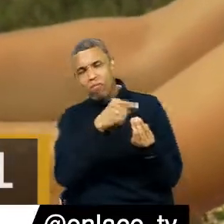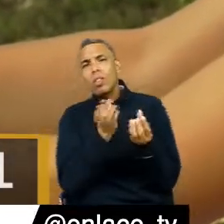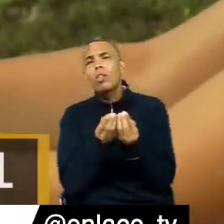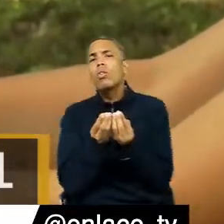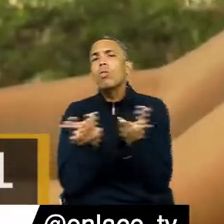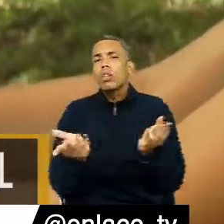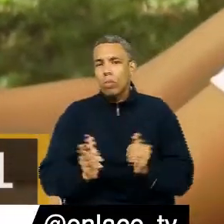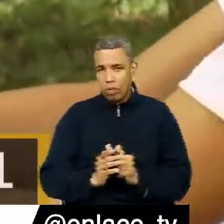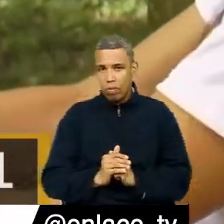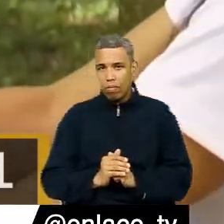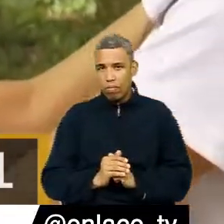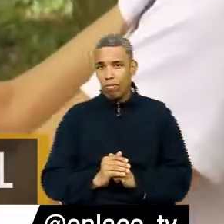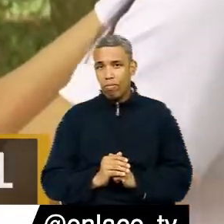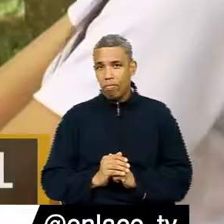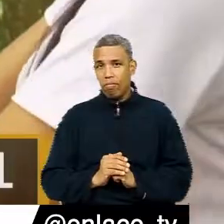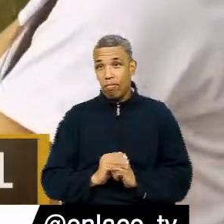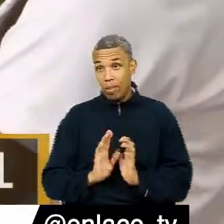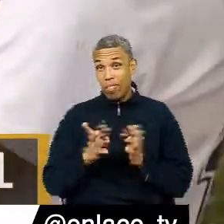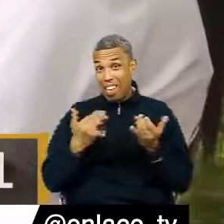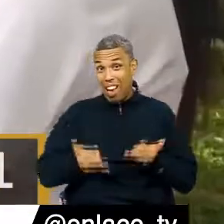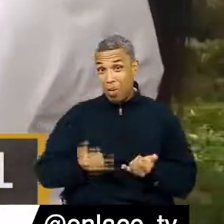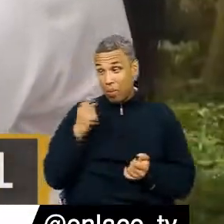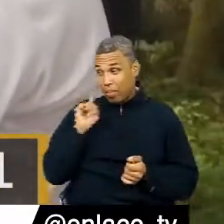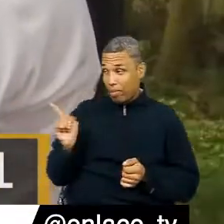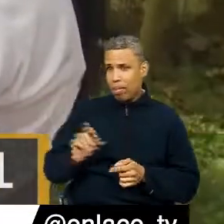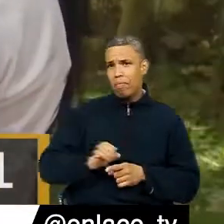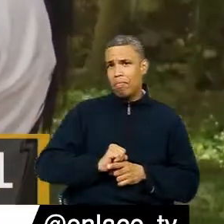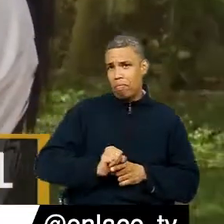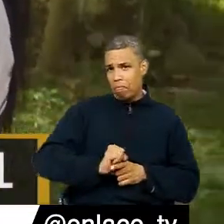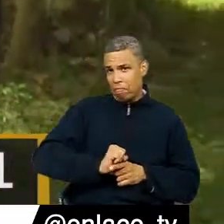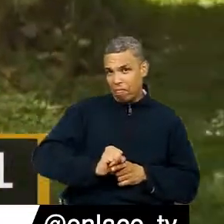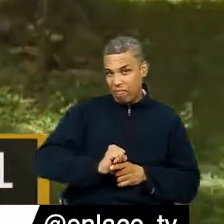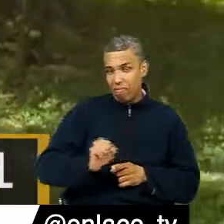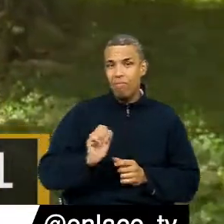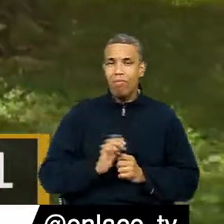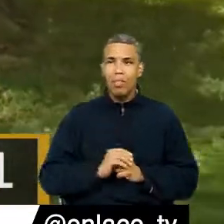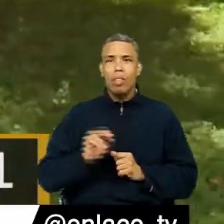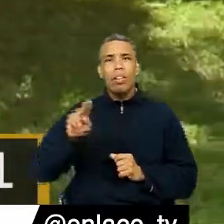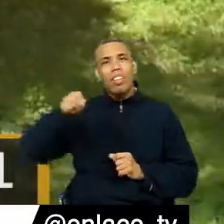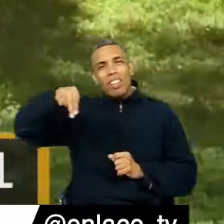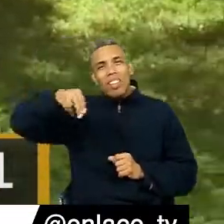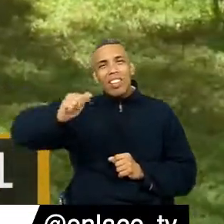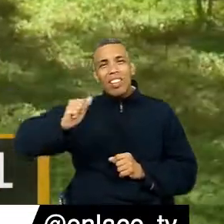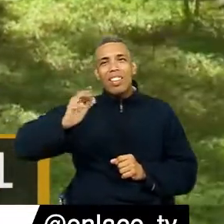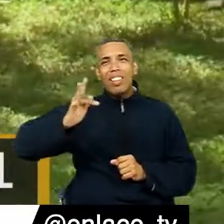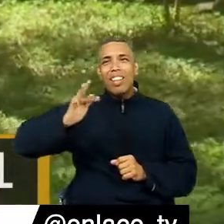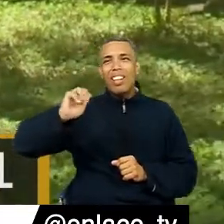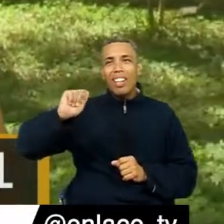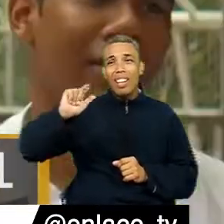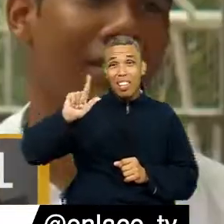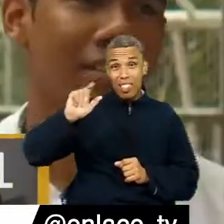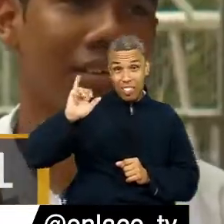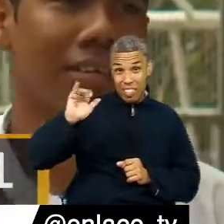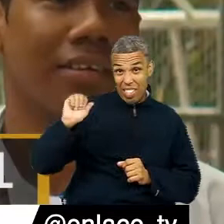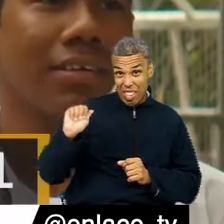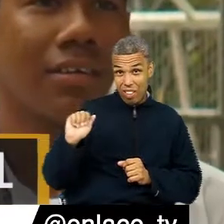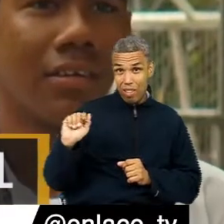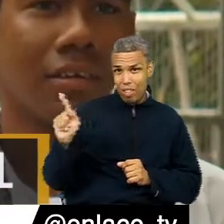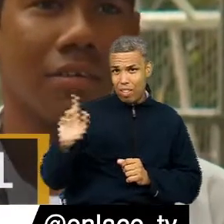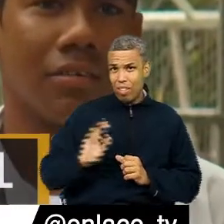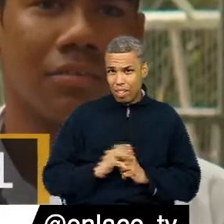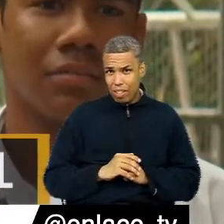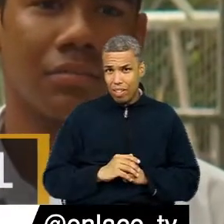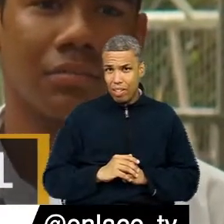parte del Festival Estudiantil de Teatro y pues obviamente estamos alistando maletas para viajar